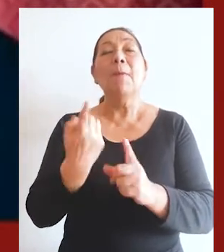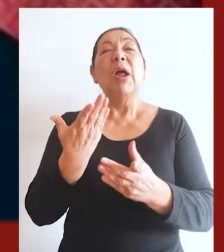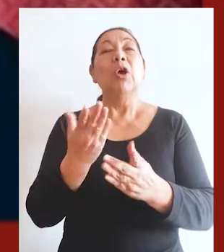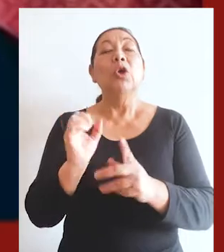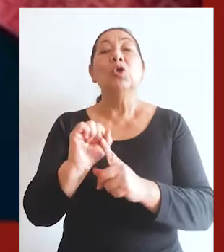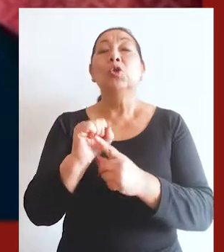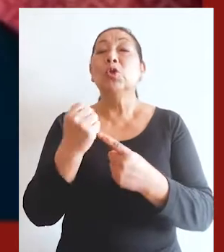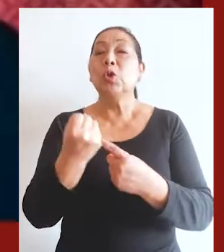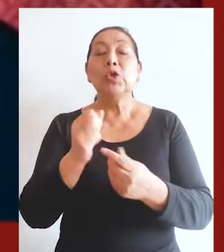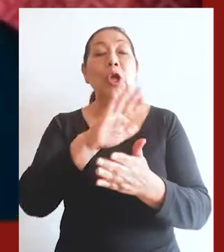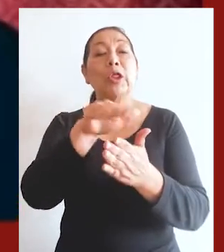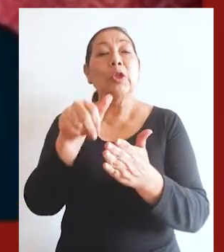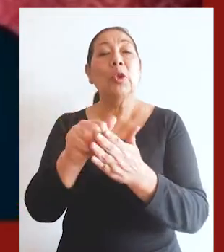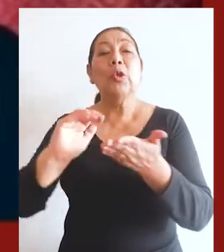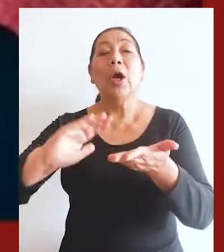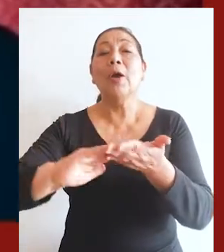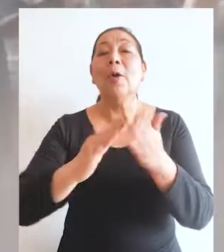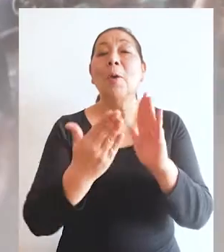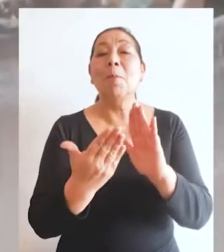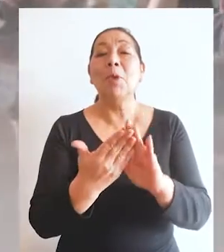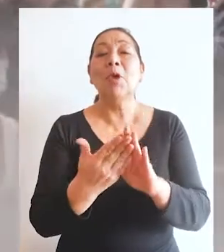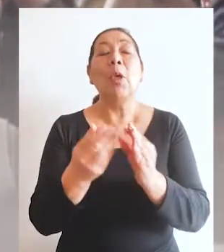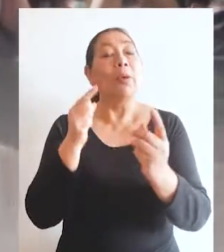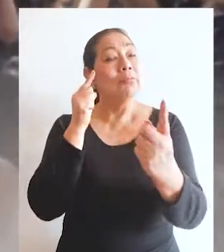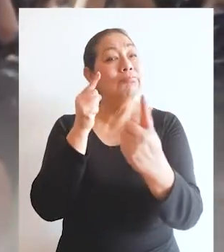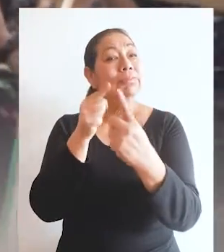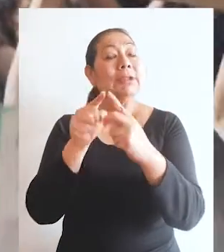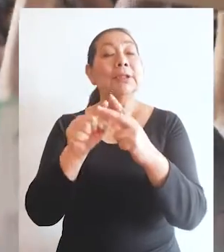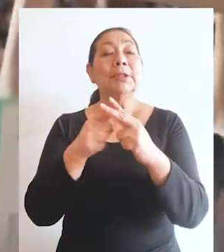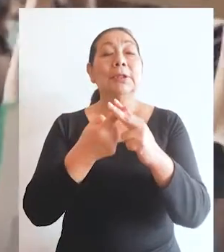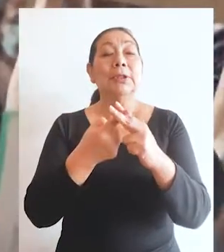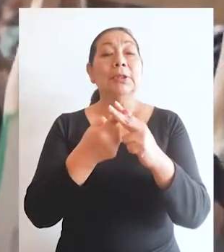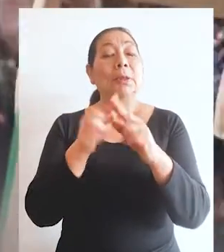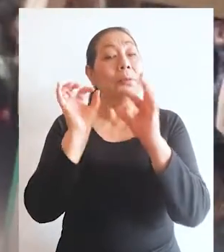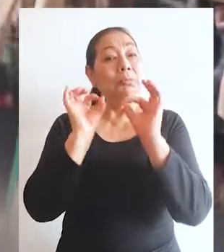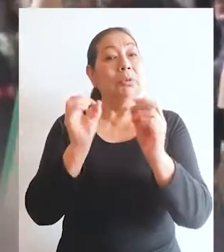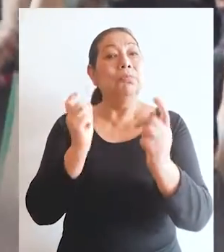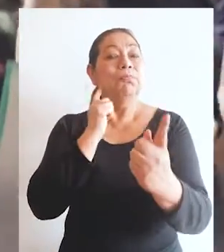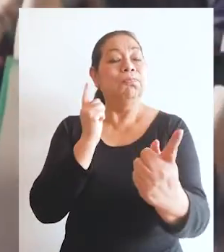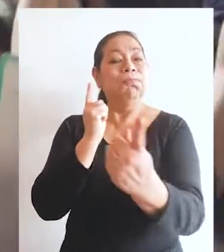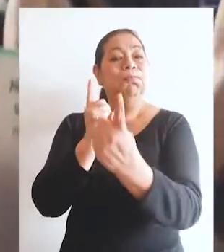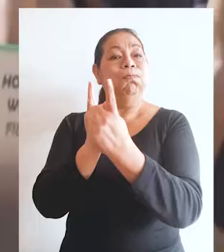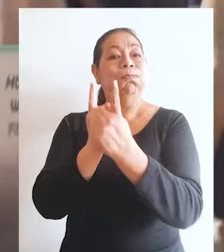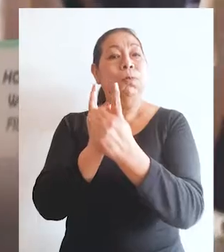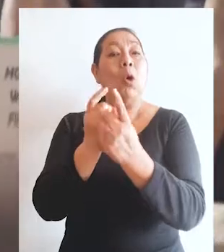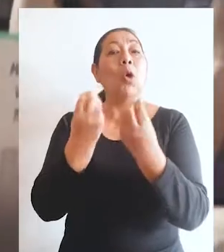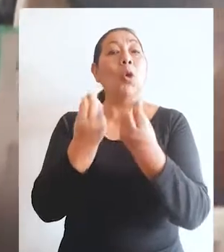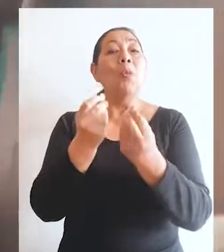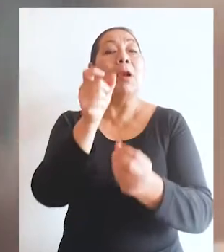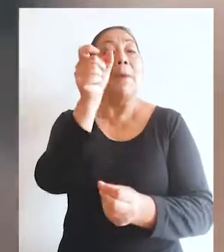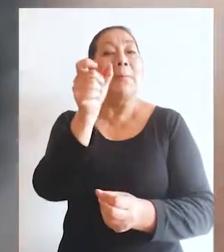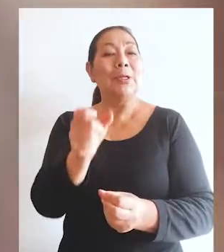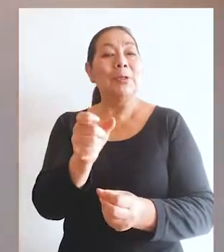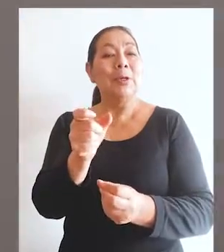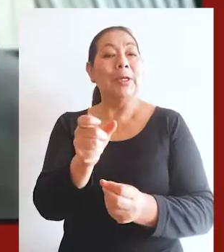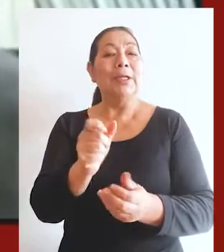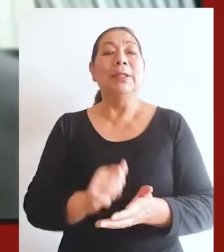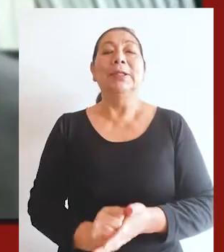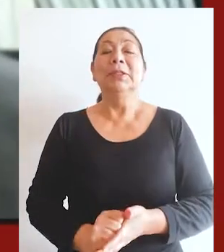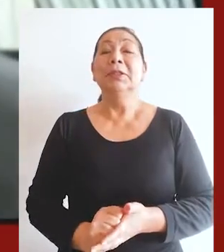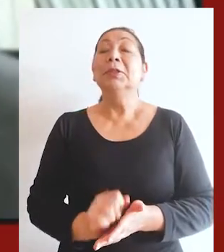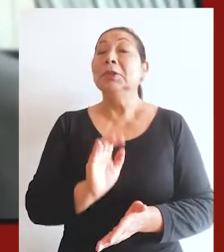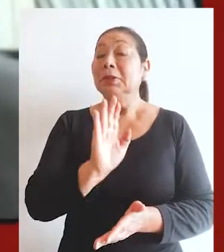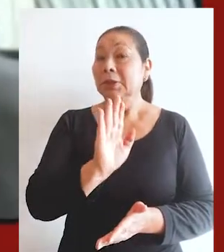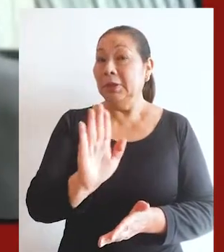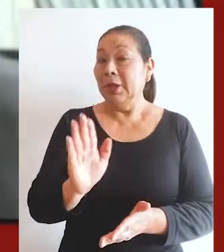edificio societal de toda la comunidad como punto de inicio y punto de encuentro como es la persona.